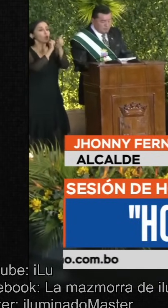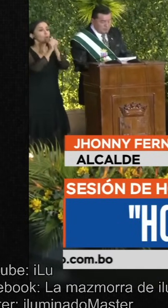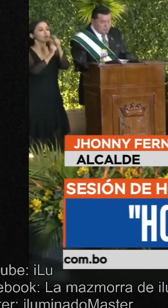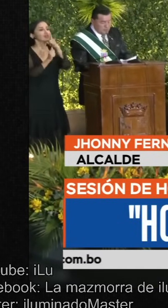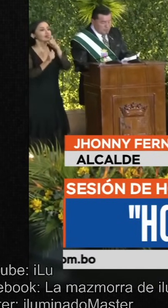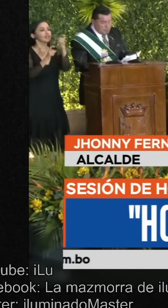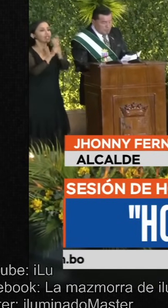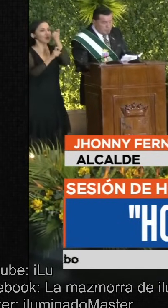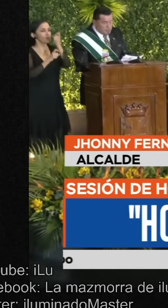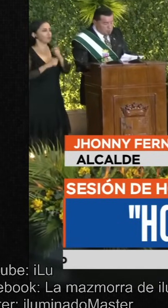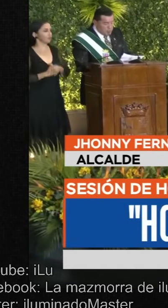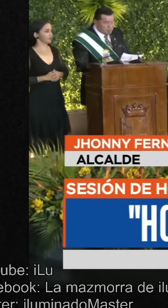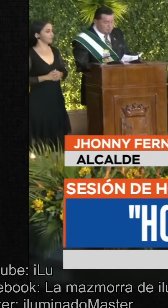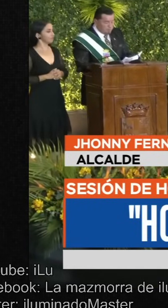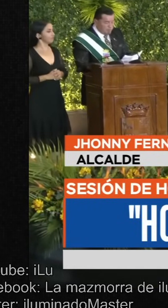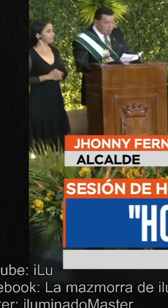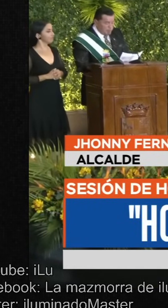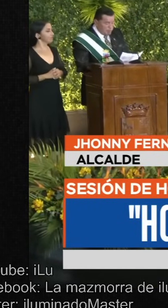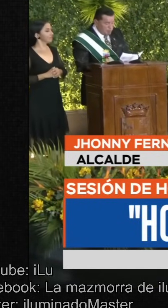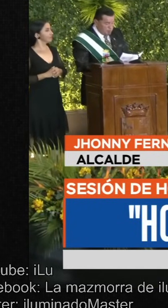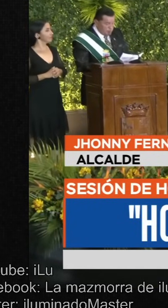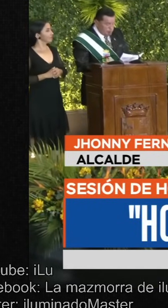pública. También